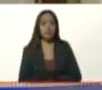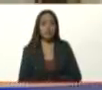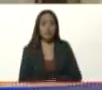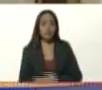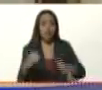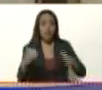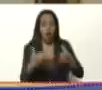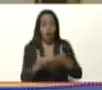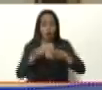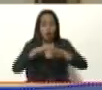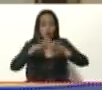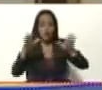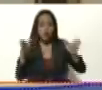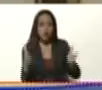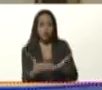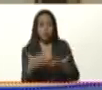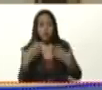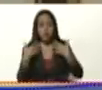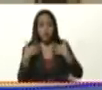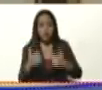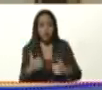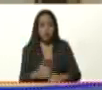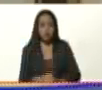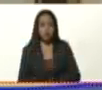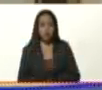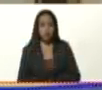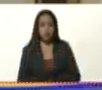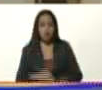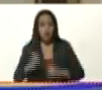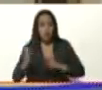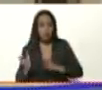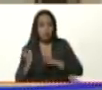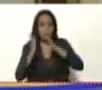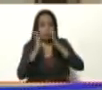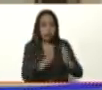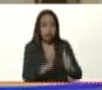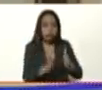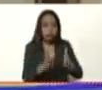La comunidad viene a reaccionar, la familia rápidamente, todo el mundo a la cuarentena.